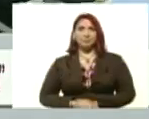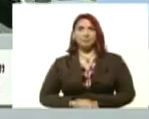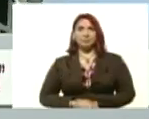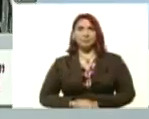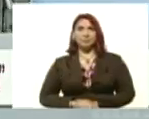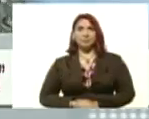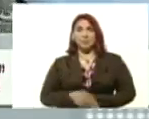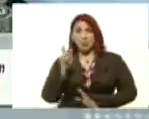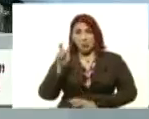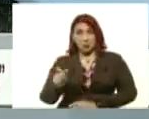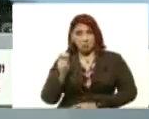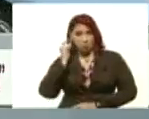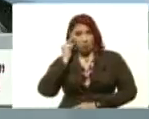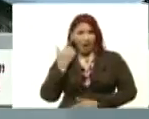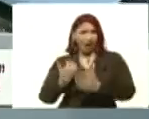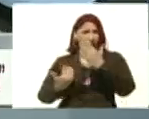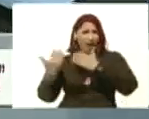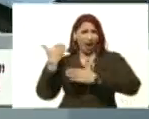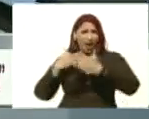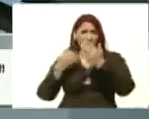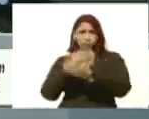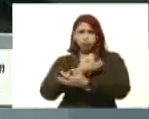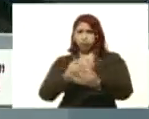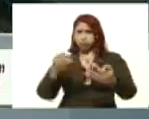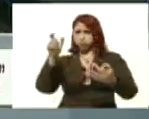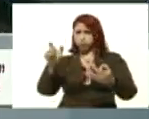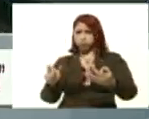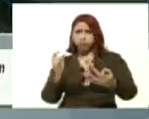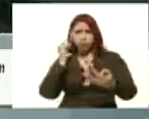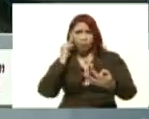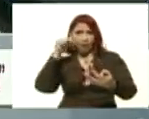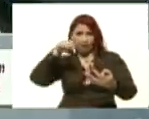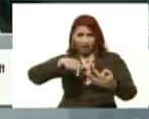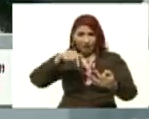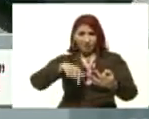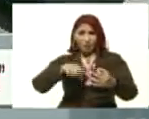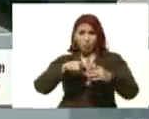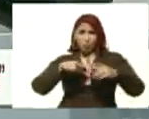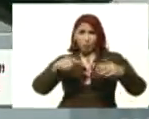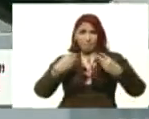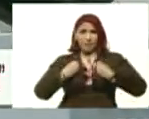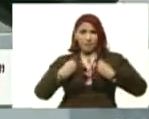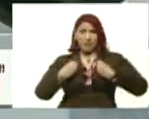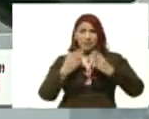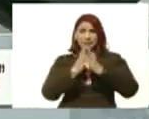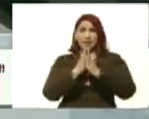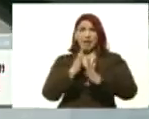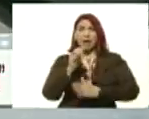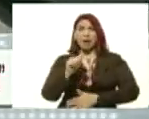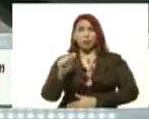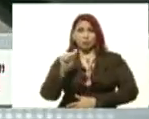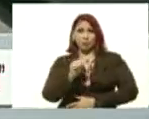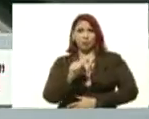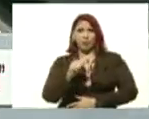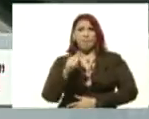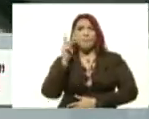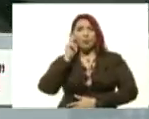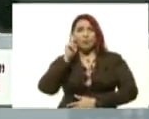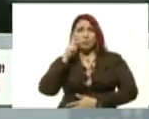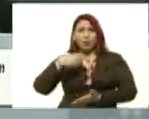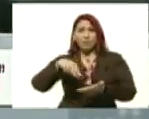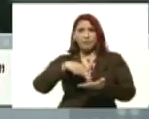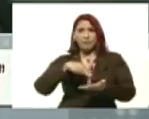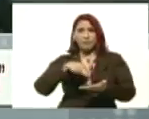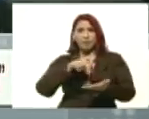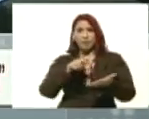Aleida era una extraordinaria mujer de acá de la zona, profesora de danza.